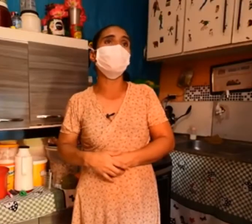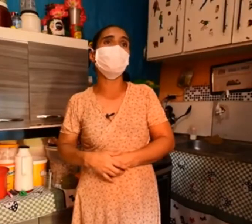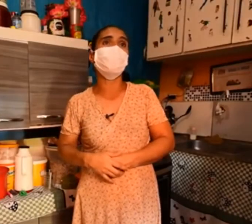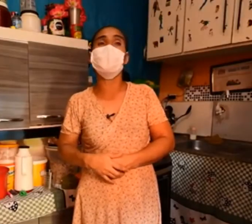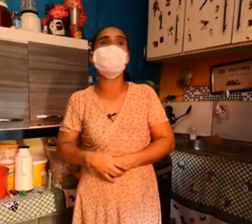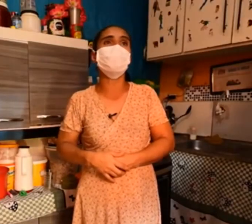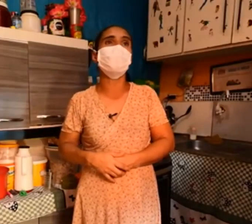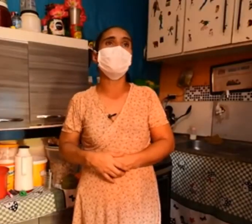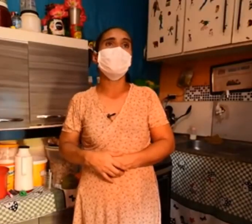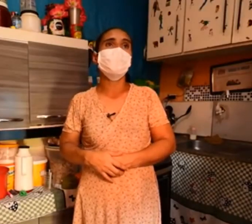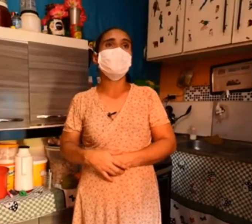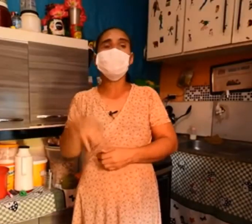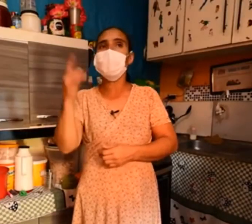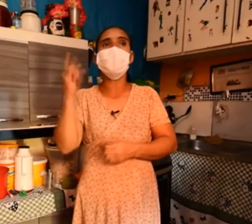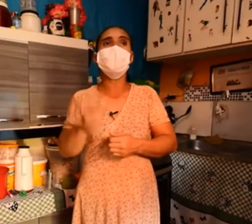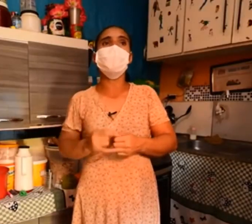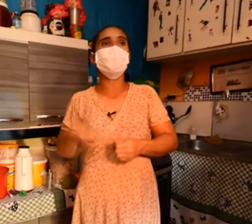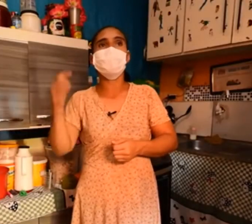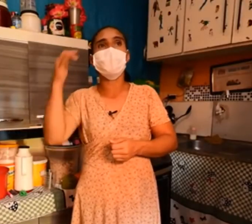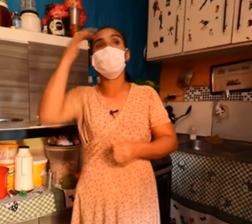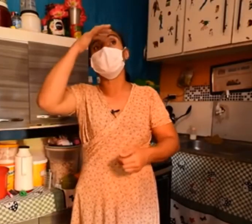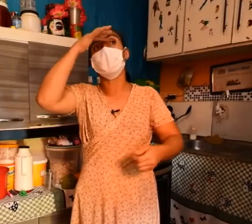acaba durante la noche.